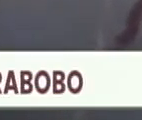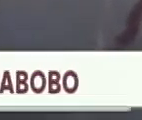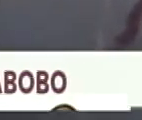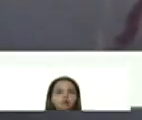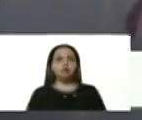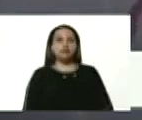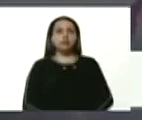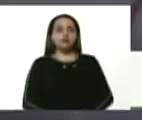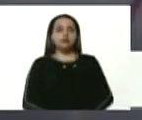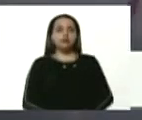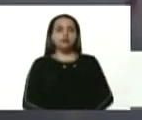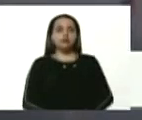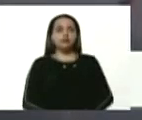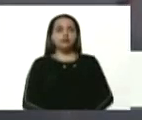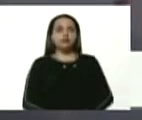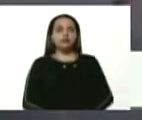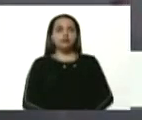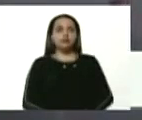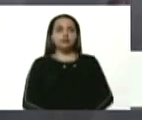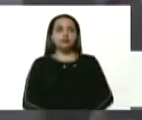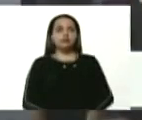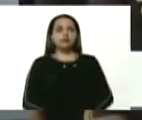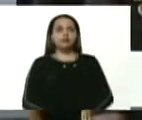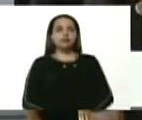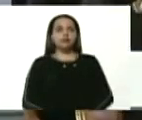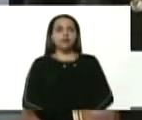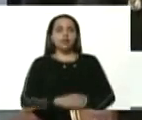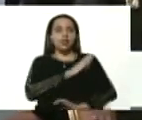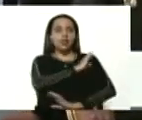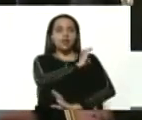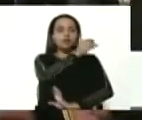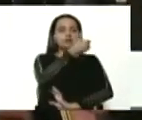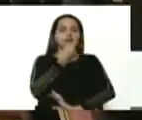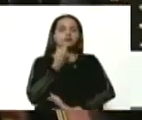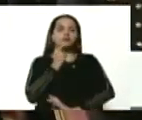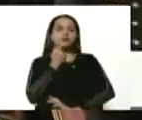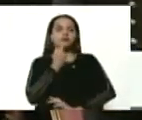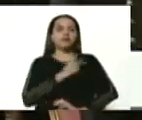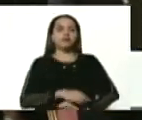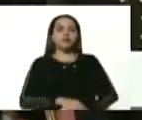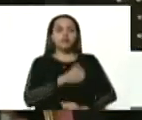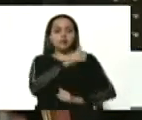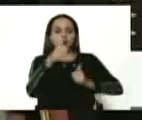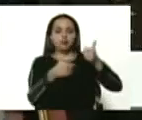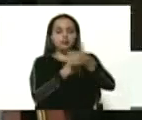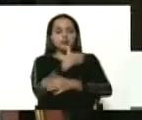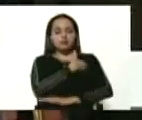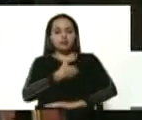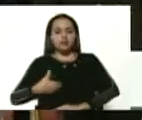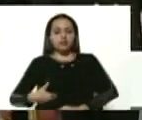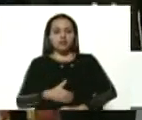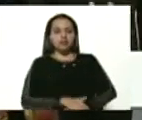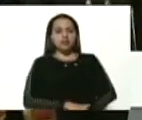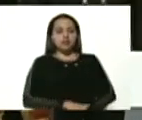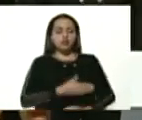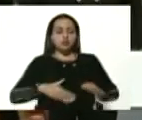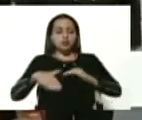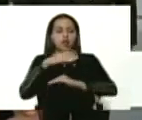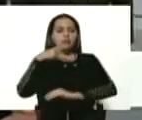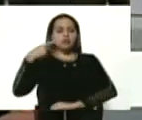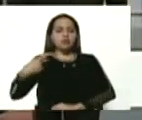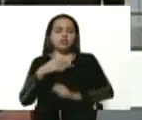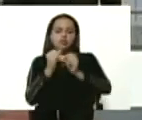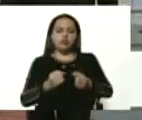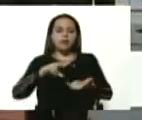Nacional Bolivariana, el ciudadano general en jefe Vladimir Padrino López, vicepresidente sectorial de Soberanía Política,